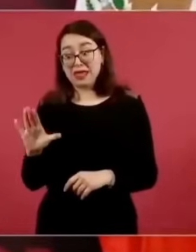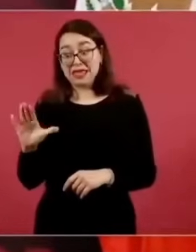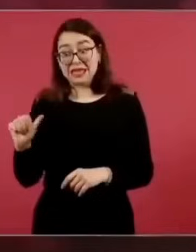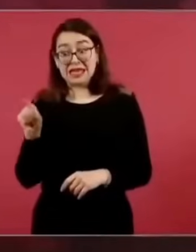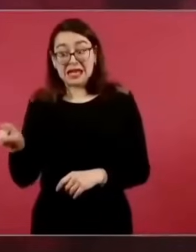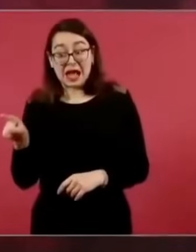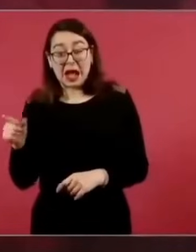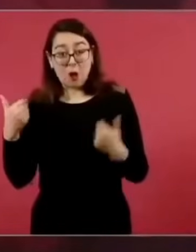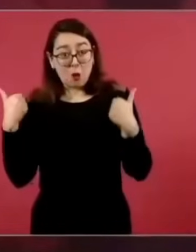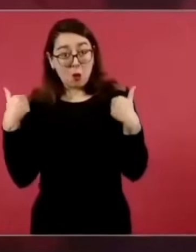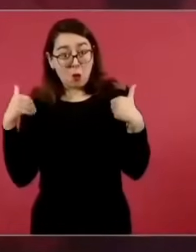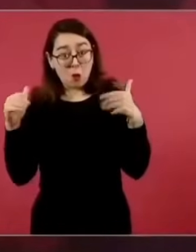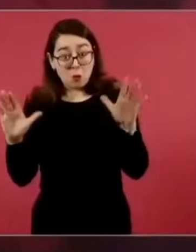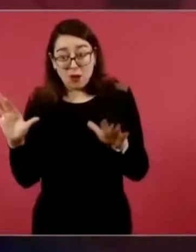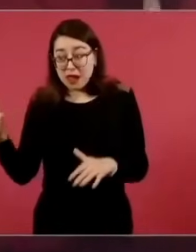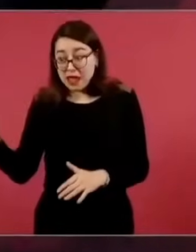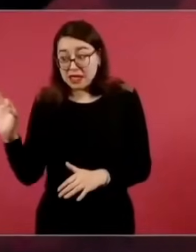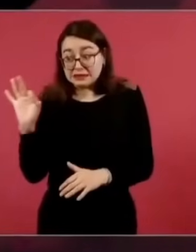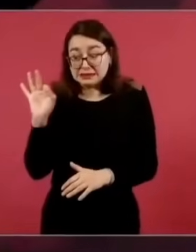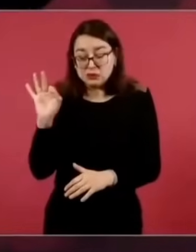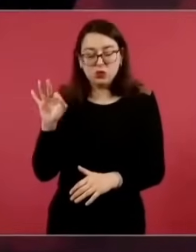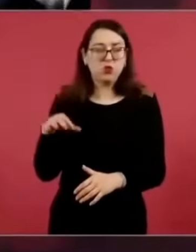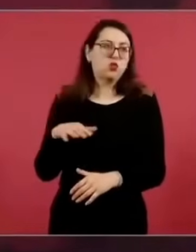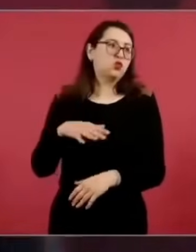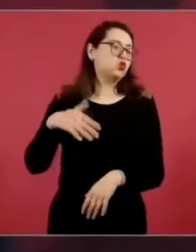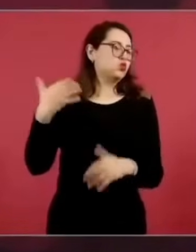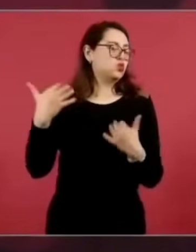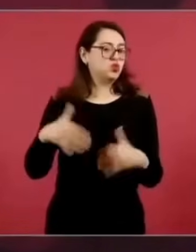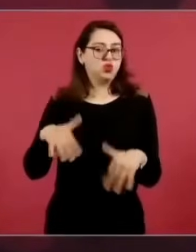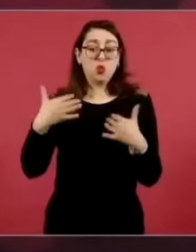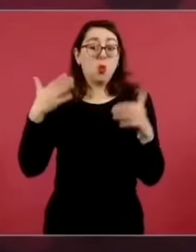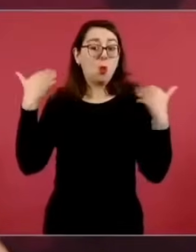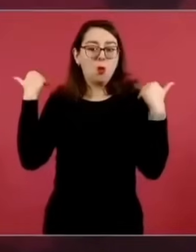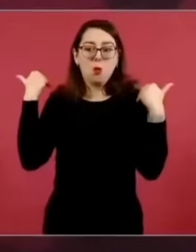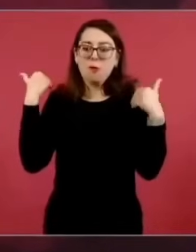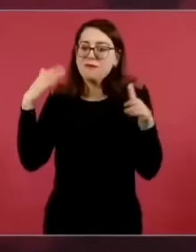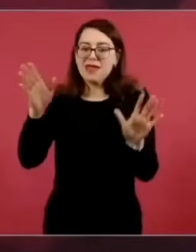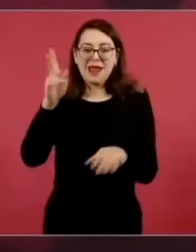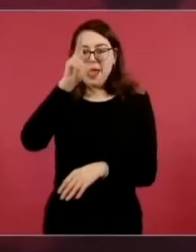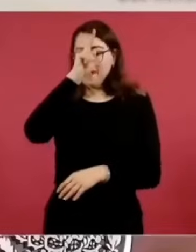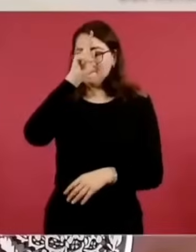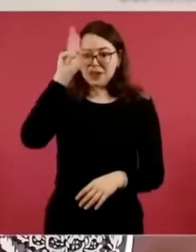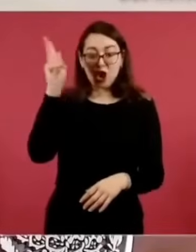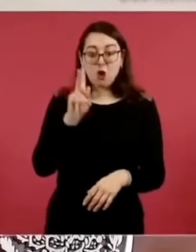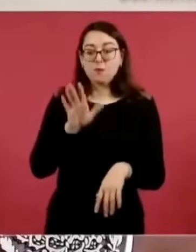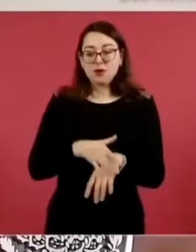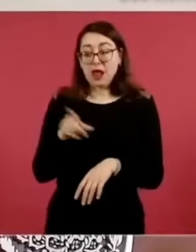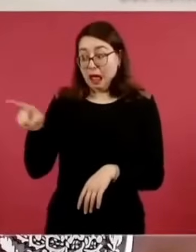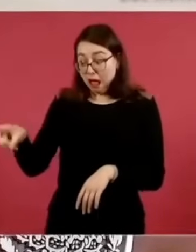opta por el general Mújica, que era de una sola pieza,